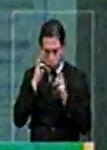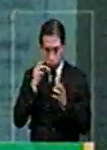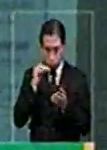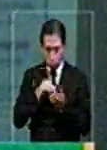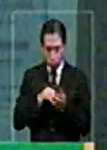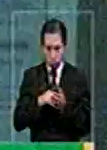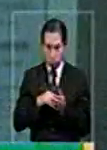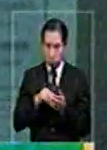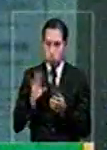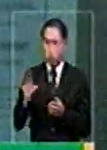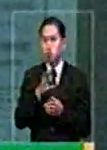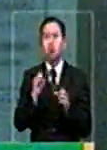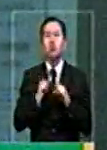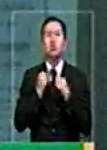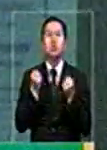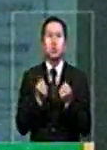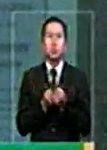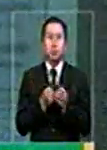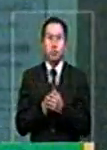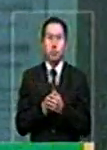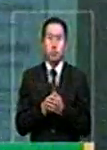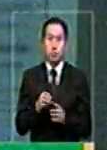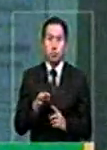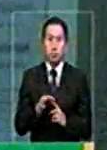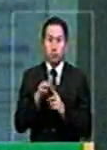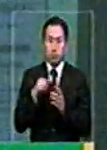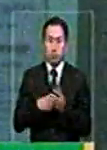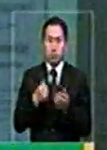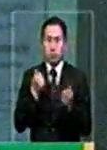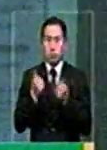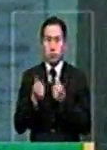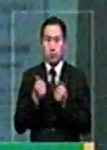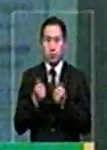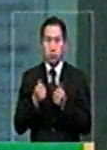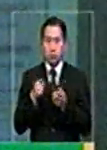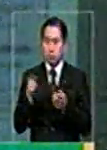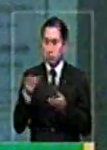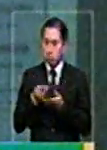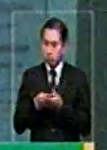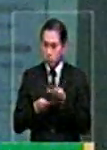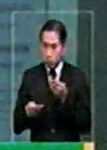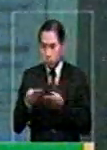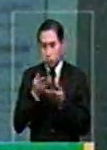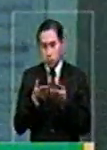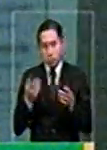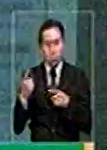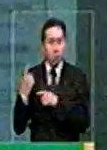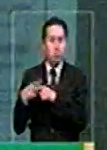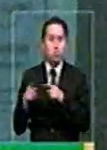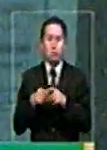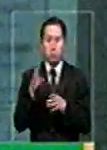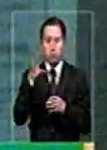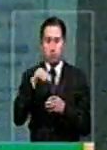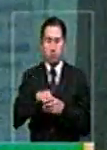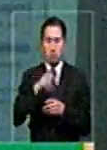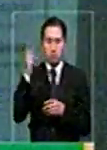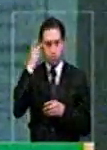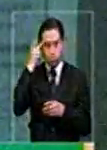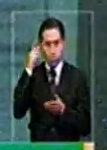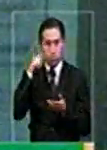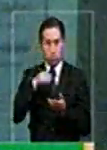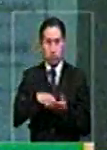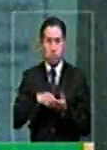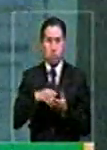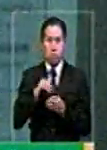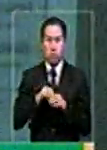de la sociedad y en especial administrativa sus negocios o intereses dentro de las políticas tratadas